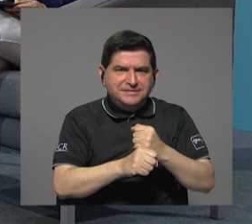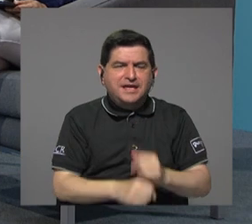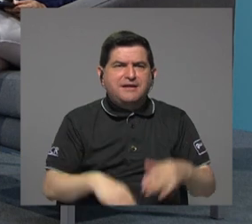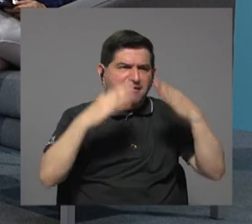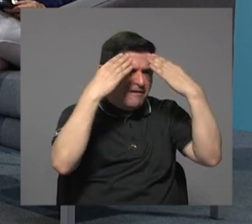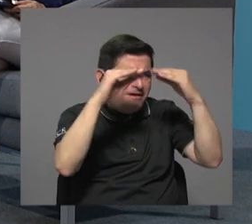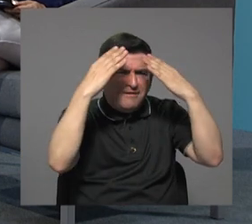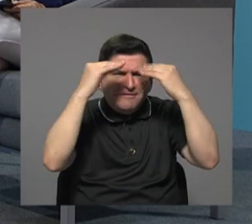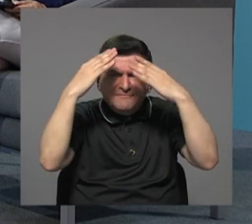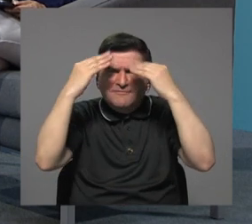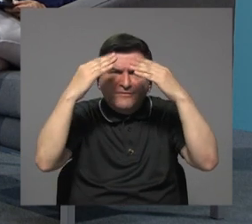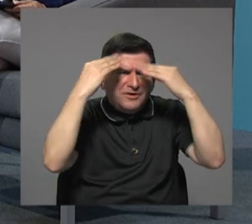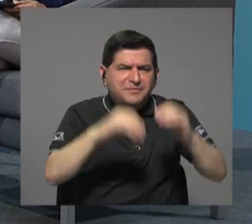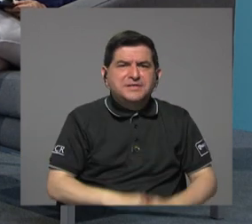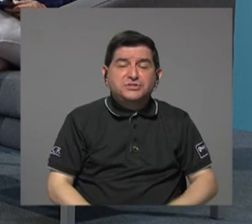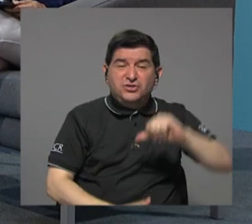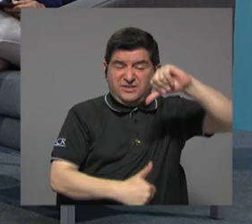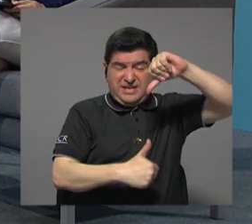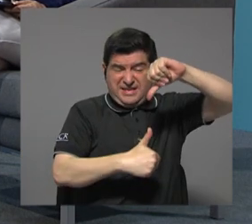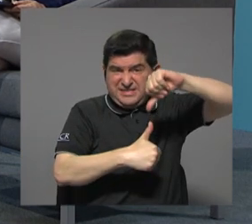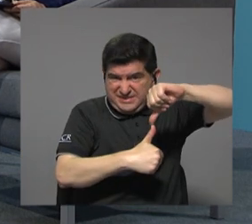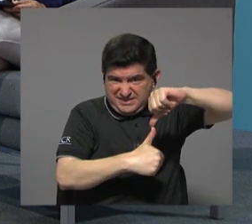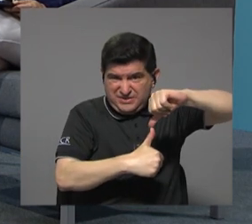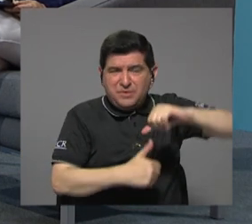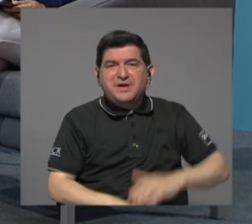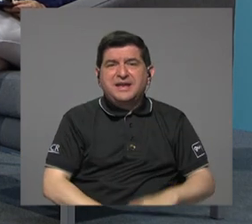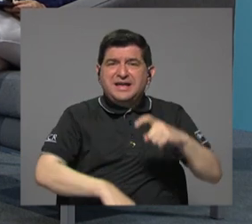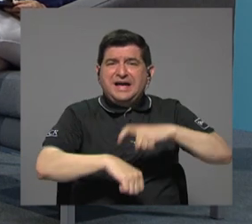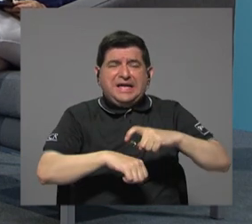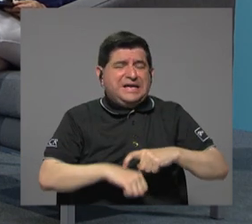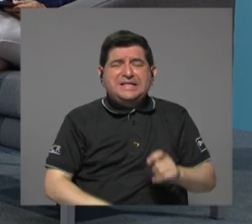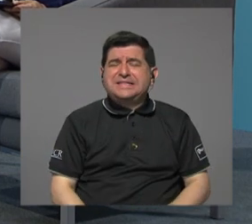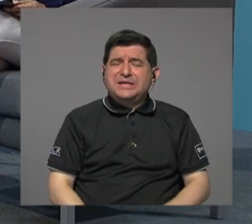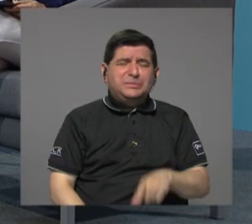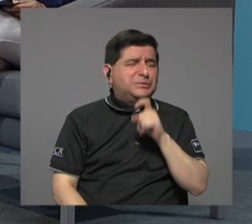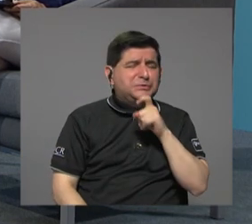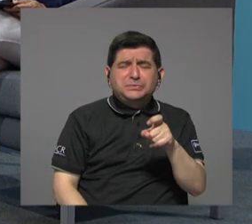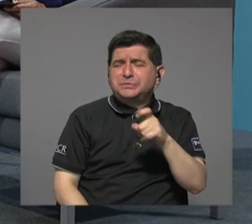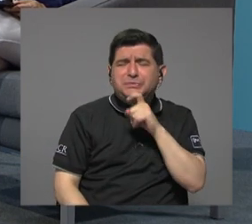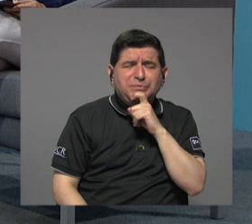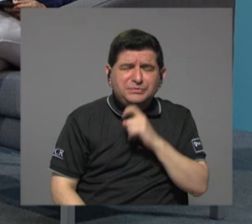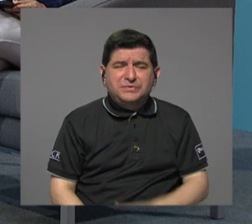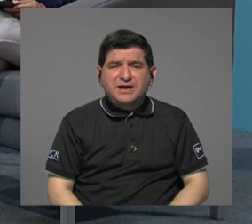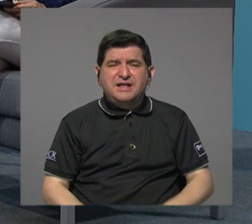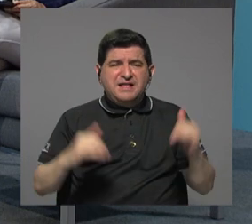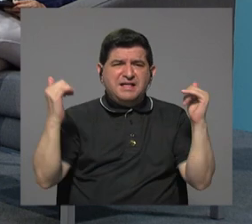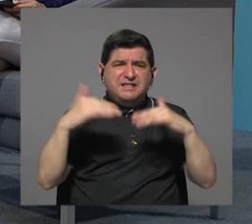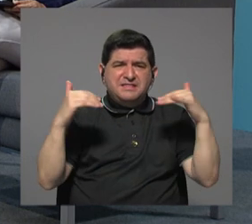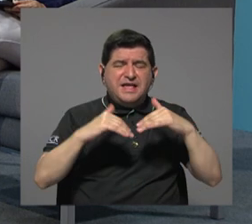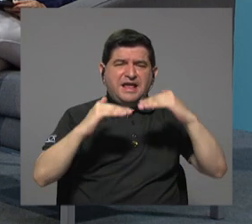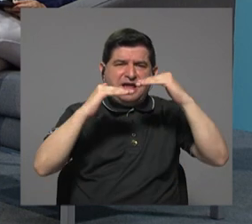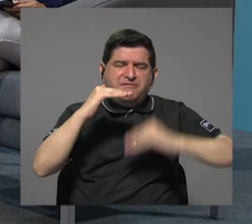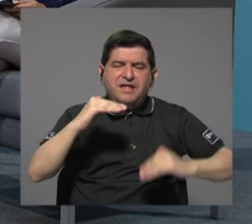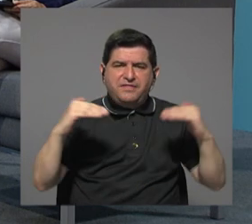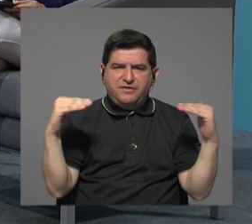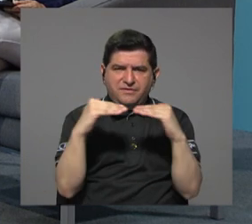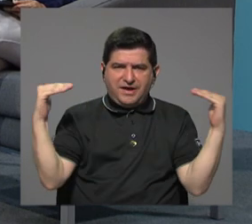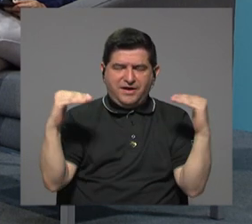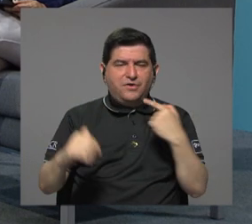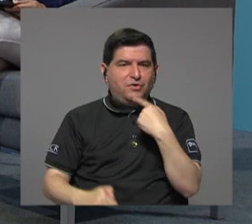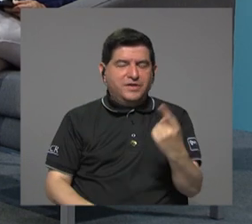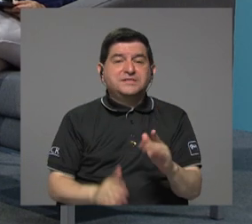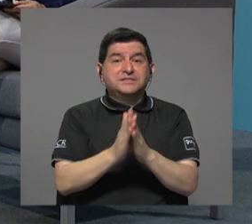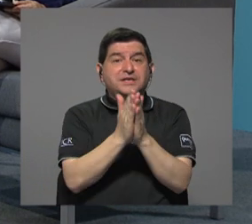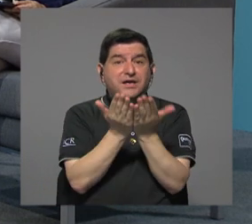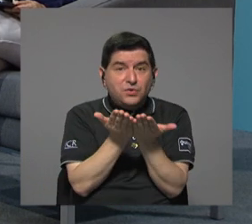informaciones en la centroamérica abrumada efectivamente la centroamérica de la guerra de baja intensidad como decía un